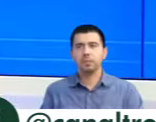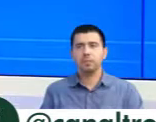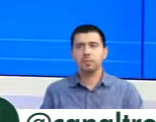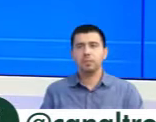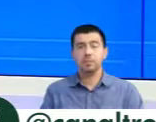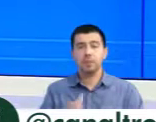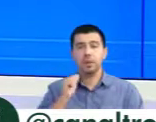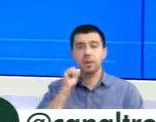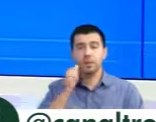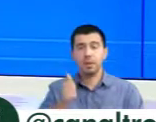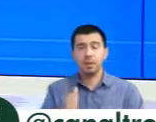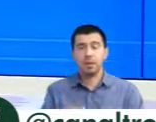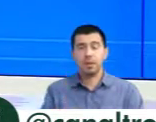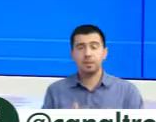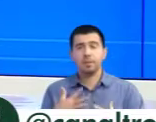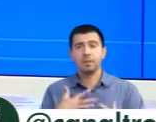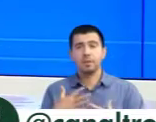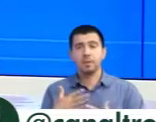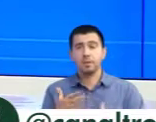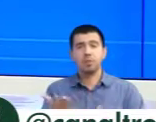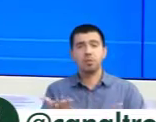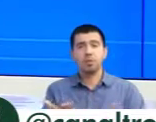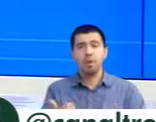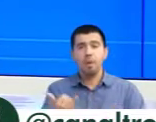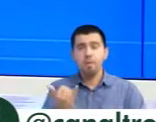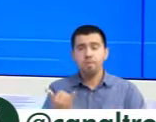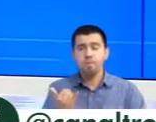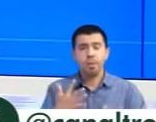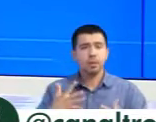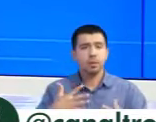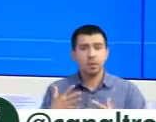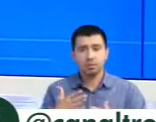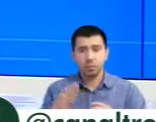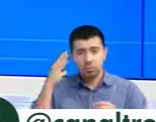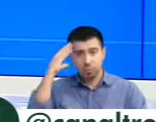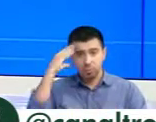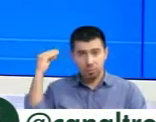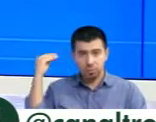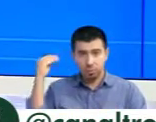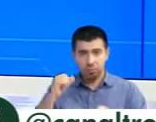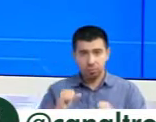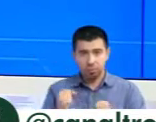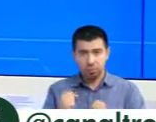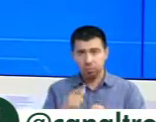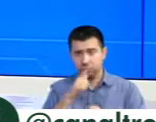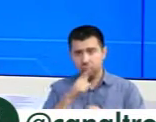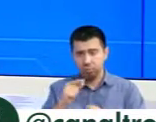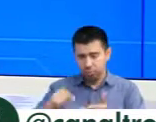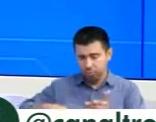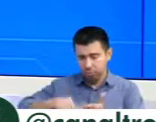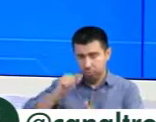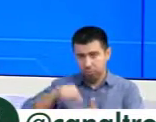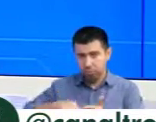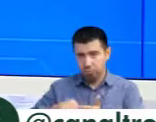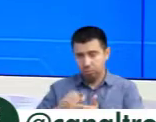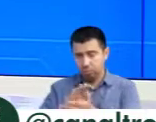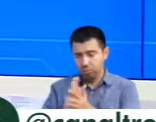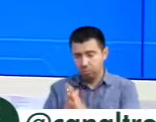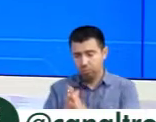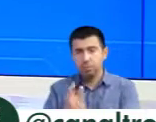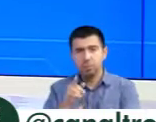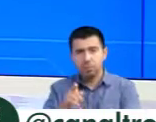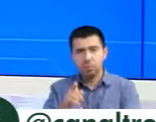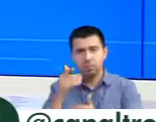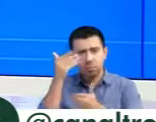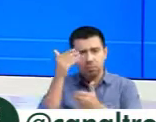Mañana en el Teatro Colón de Bogotá se firmará el nuevo acuerdo de paz entre el gobierno y la guerrilla de las FARC. Este pacto será llevado posteriormente a la